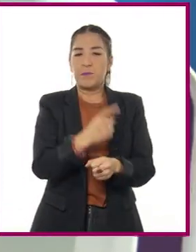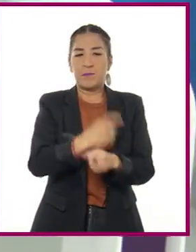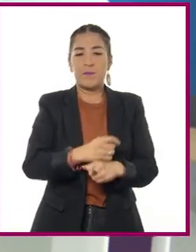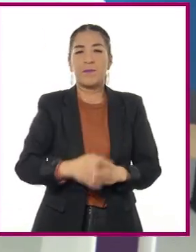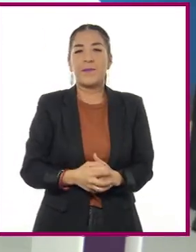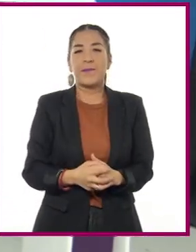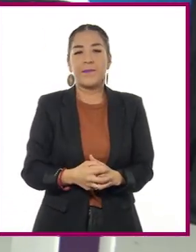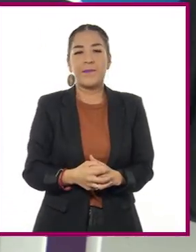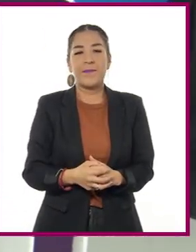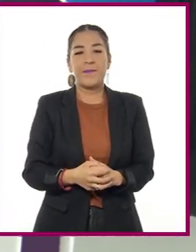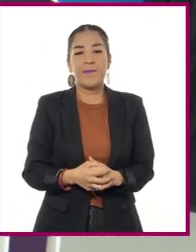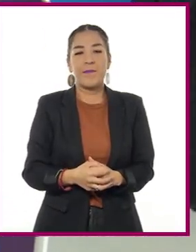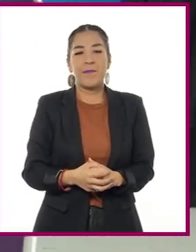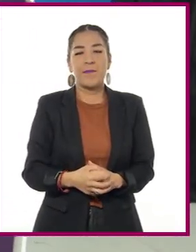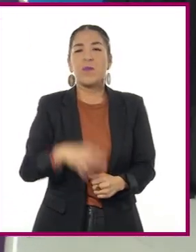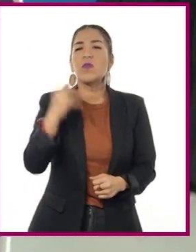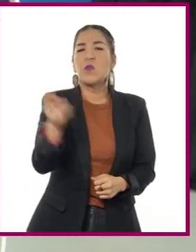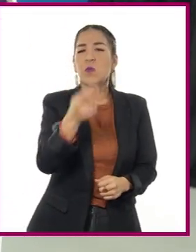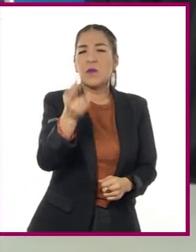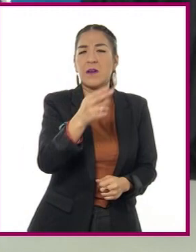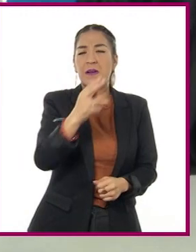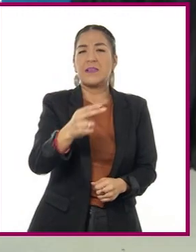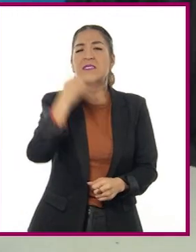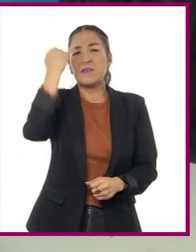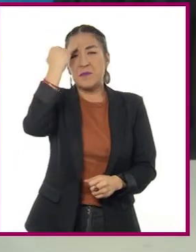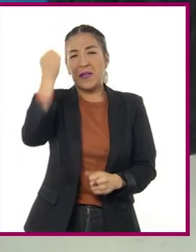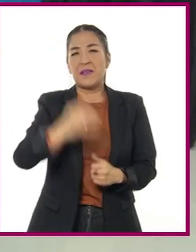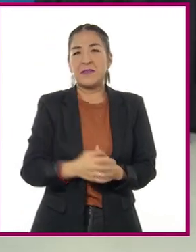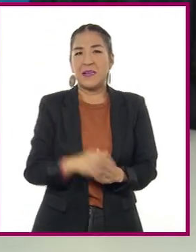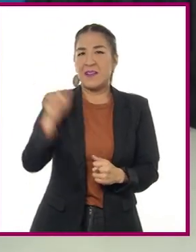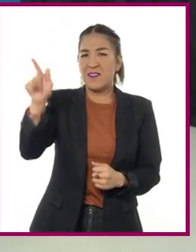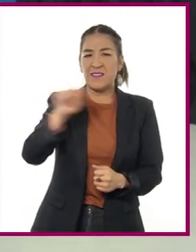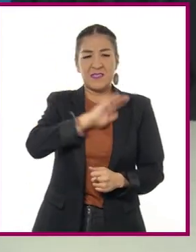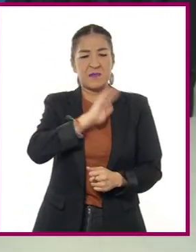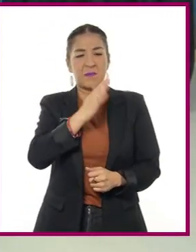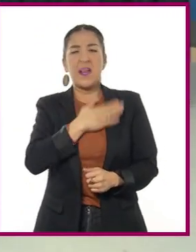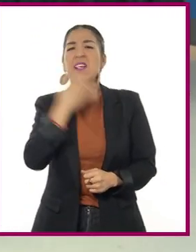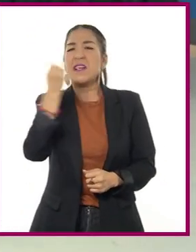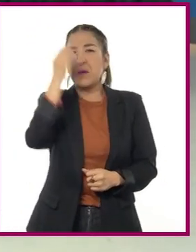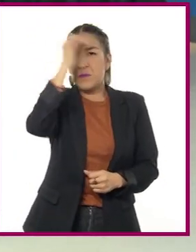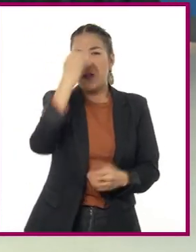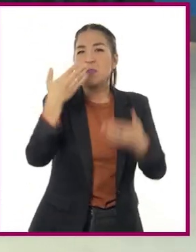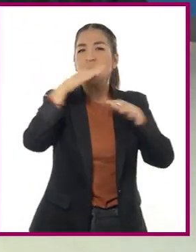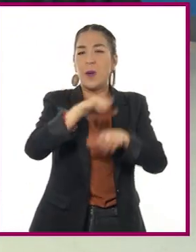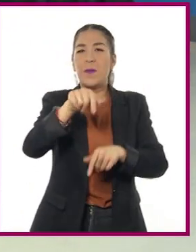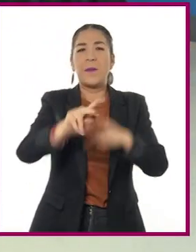¿qué pensarían los españoles de las plantas y animales de América?